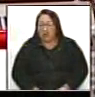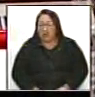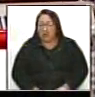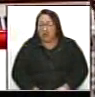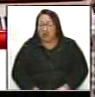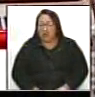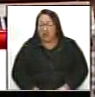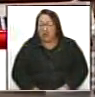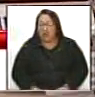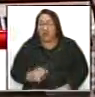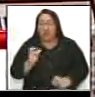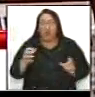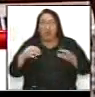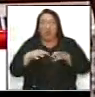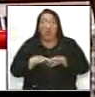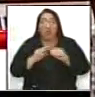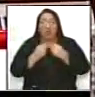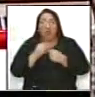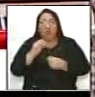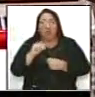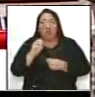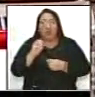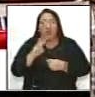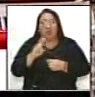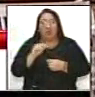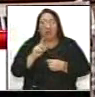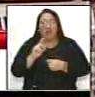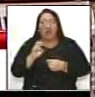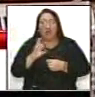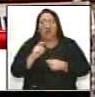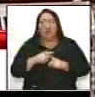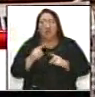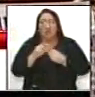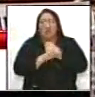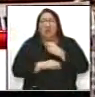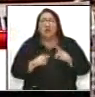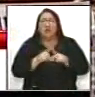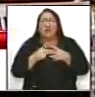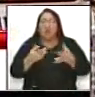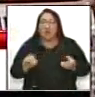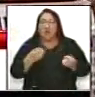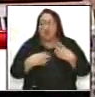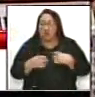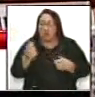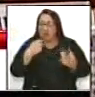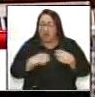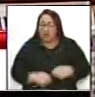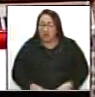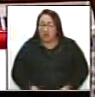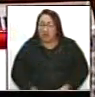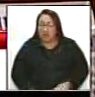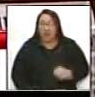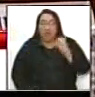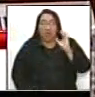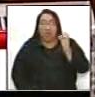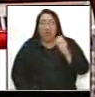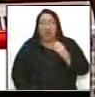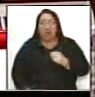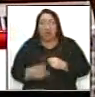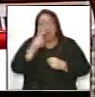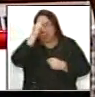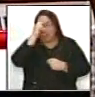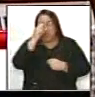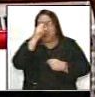MOVADEF, de diferentes países también. Nos dicen que han venido de Colombia, de